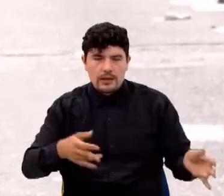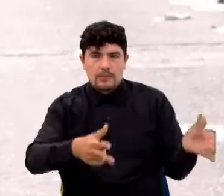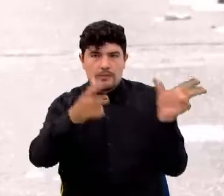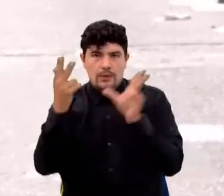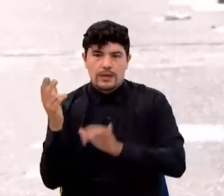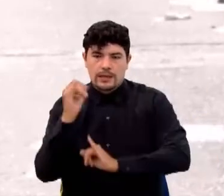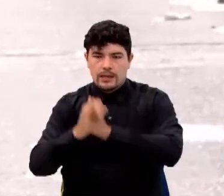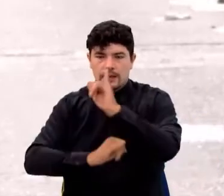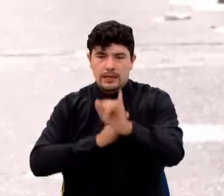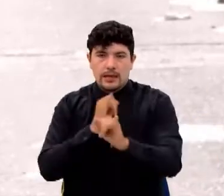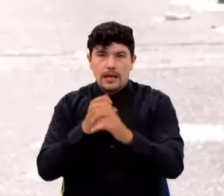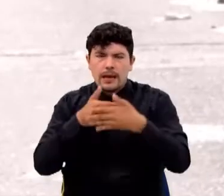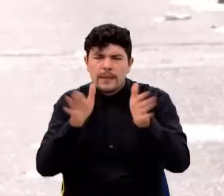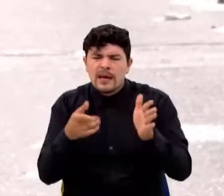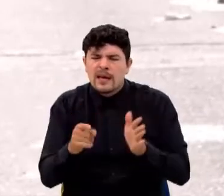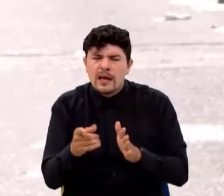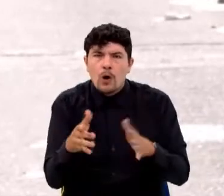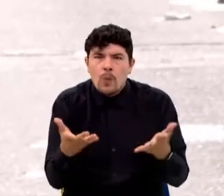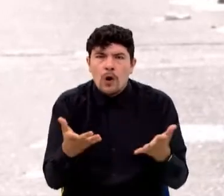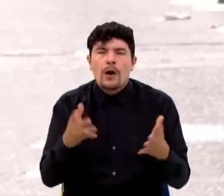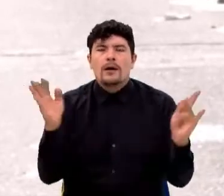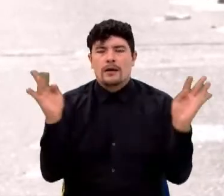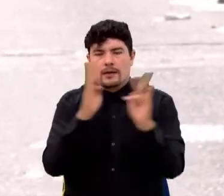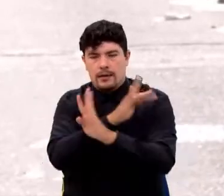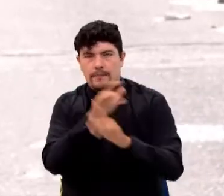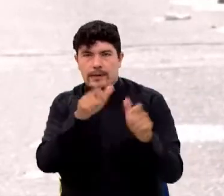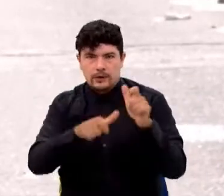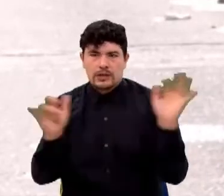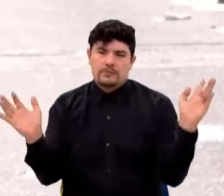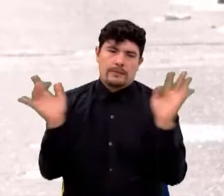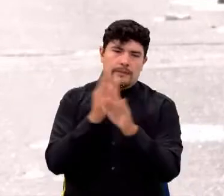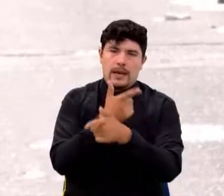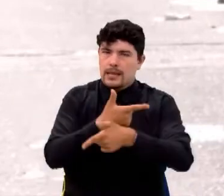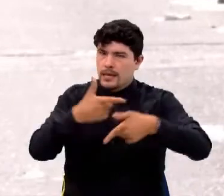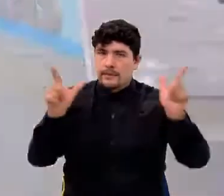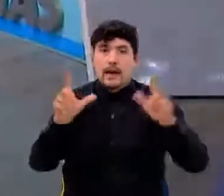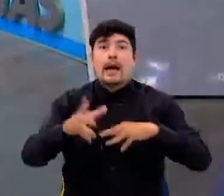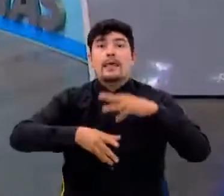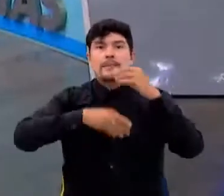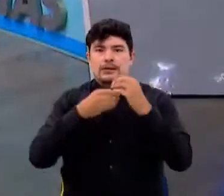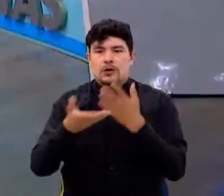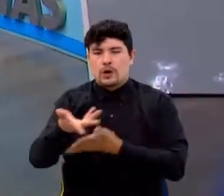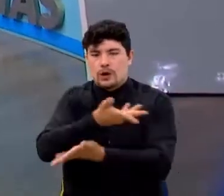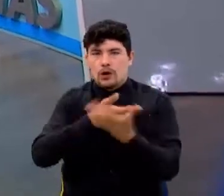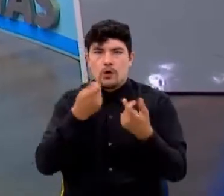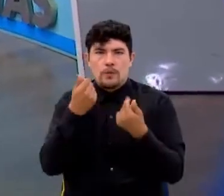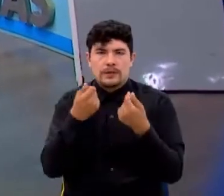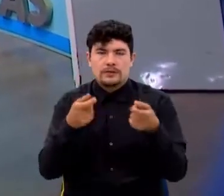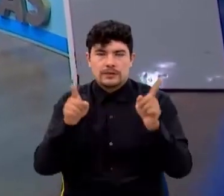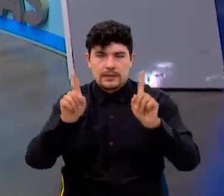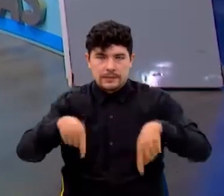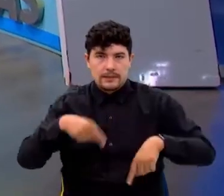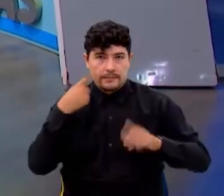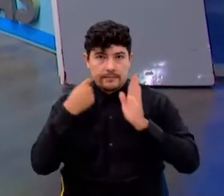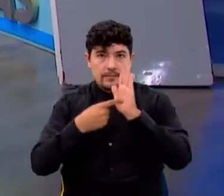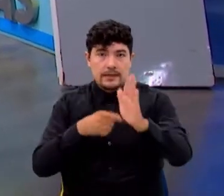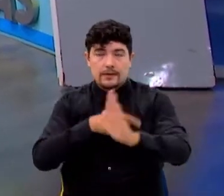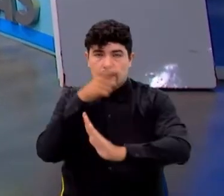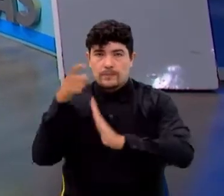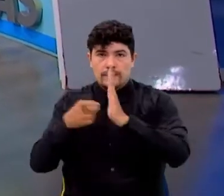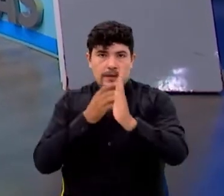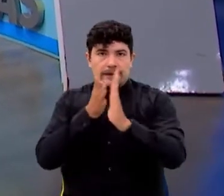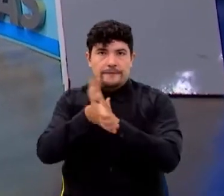tanto comercial como peatonal. Pues bien, por ahora esa es toda la información desde el Puente Internacional Simón Bolívar. Continúen ustedes en